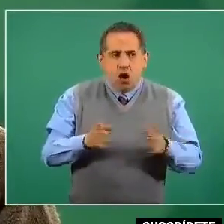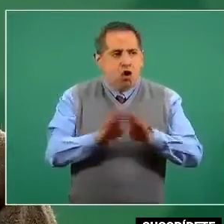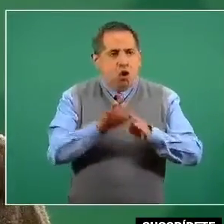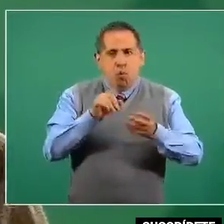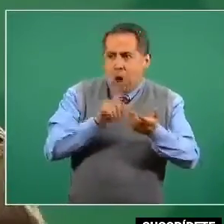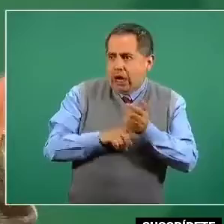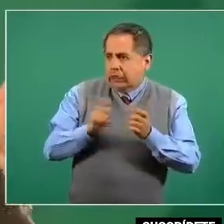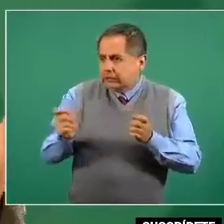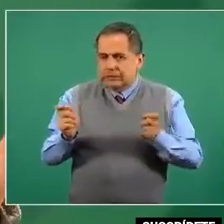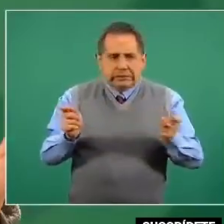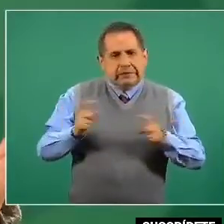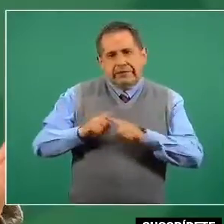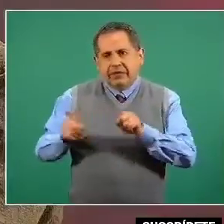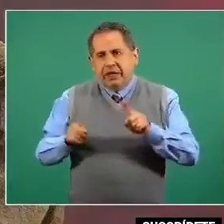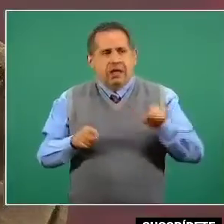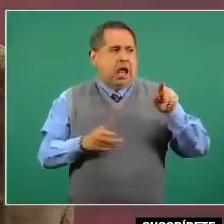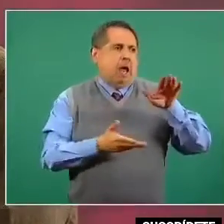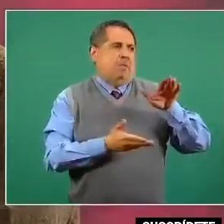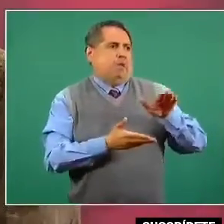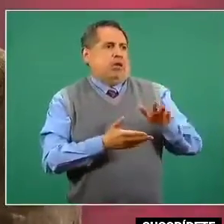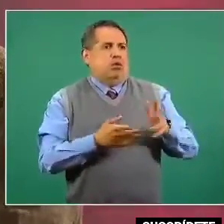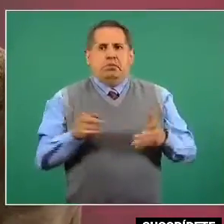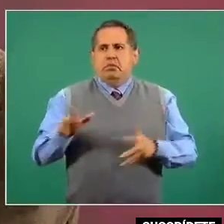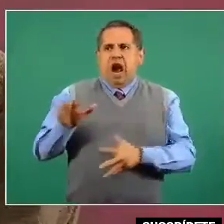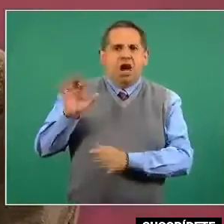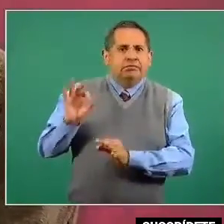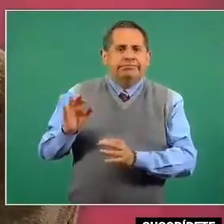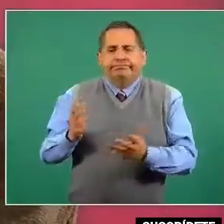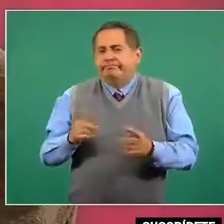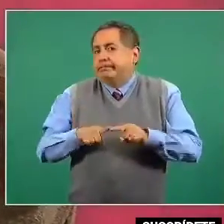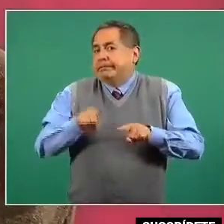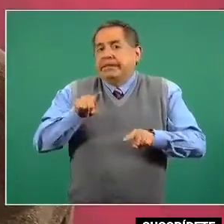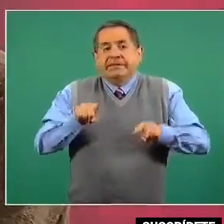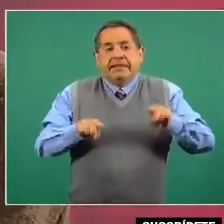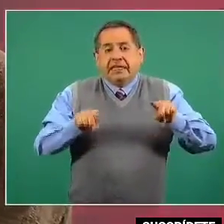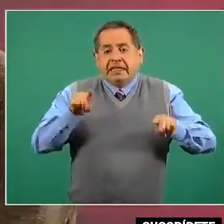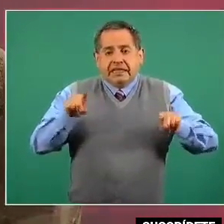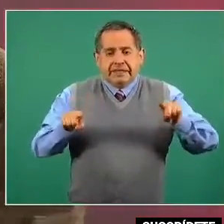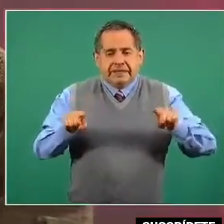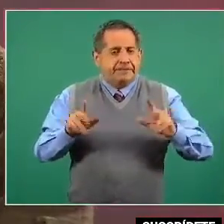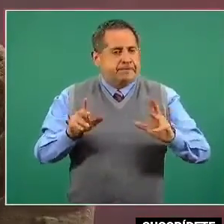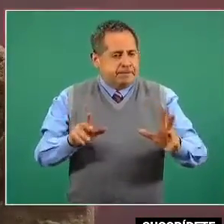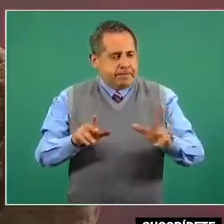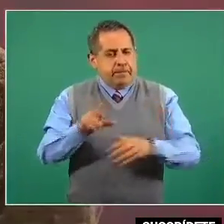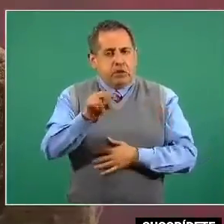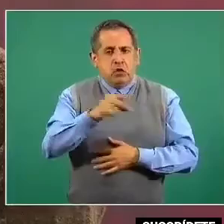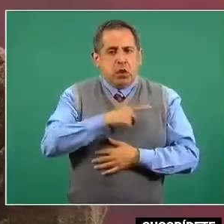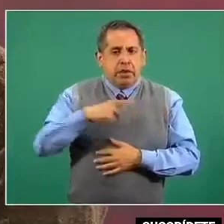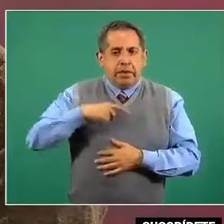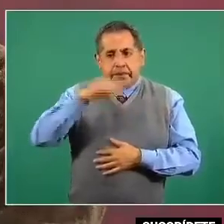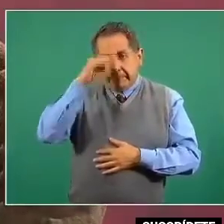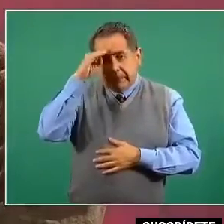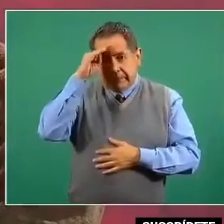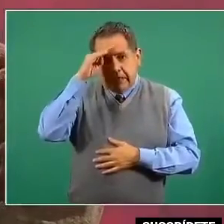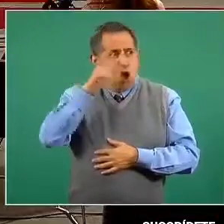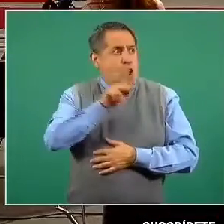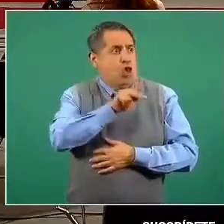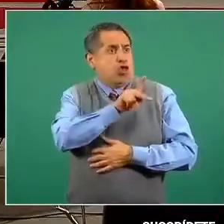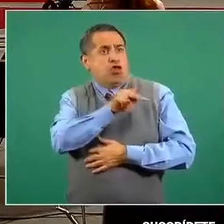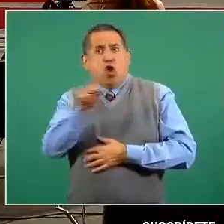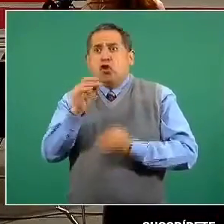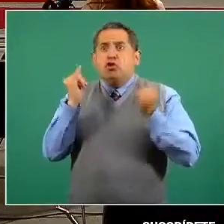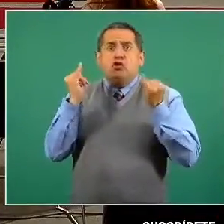equipamiento, pues es menor. Entonces, en un momento dado, creo que hay que tener cuidado de no juzgar como si fuera una